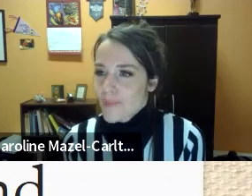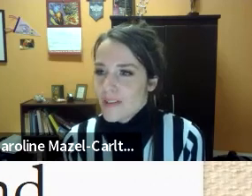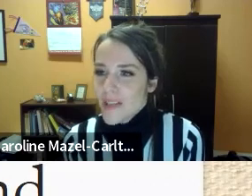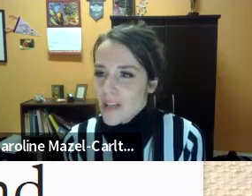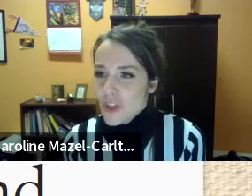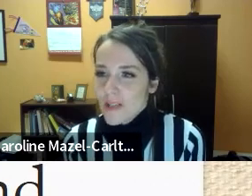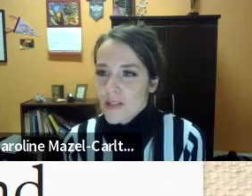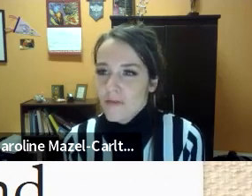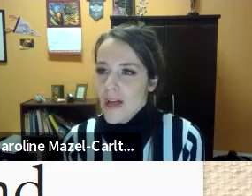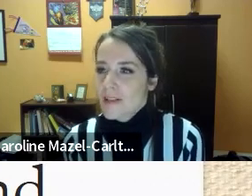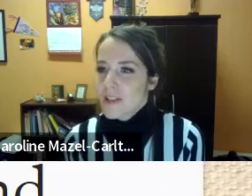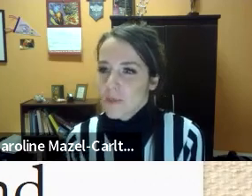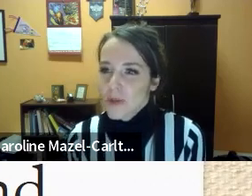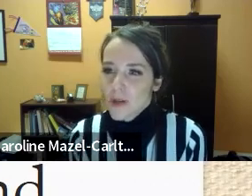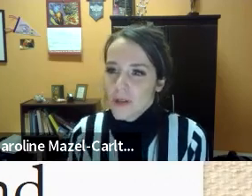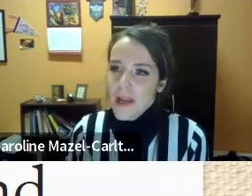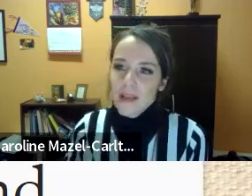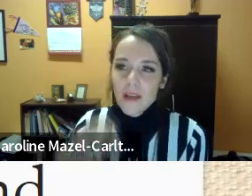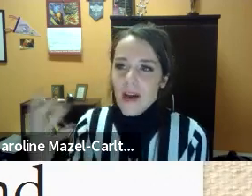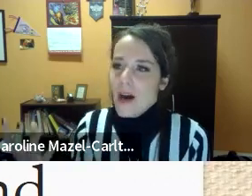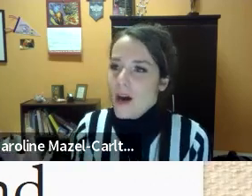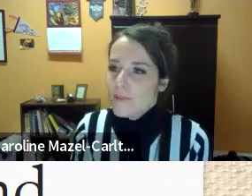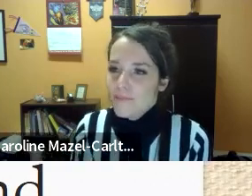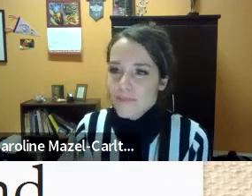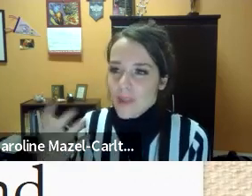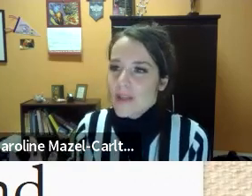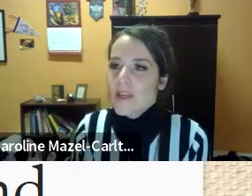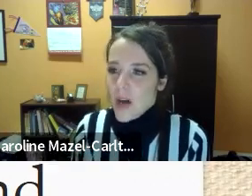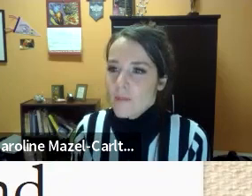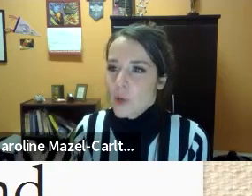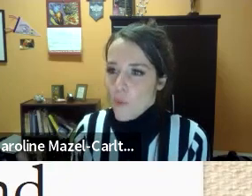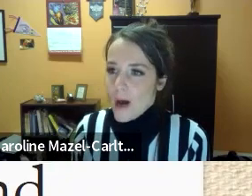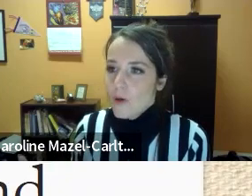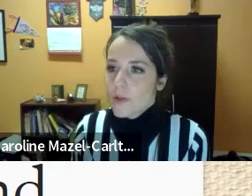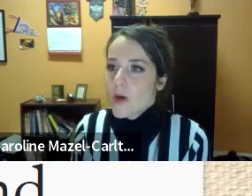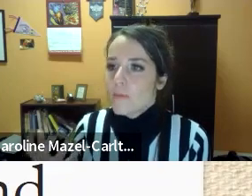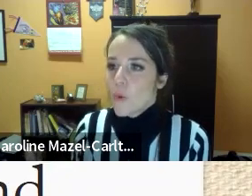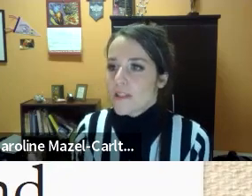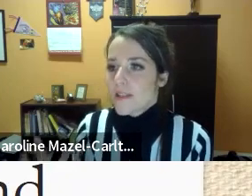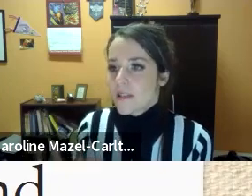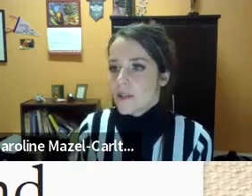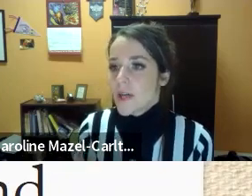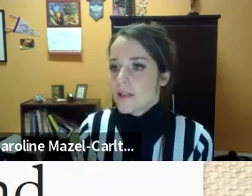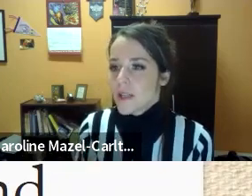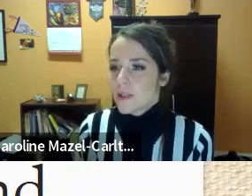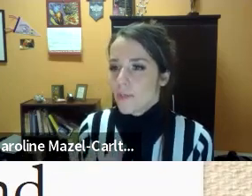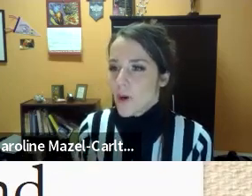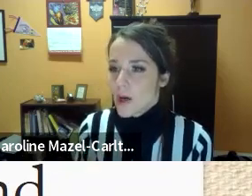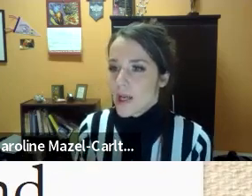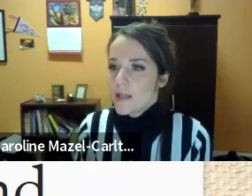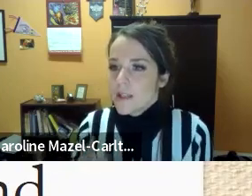otros países o naciones que son similares en riqueza